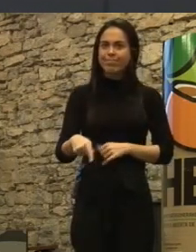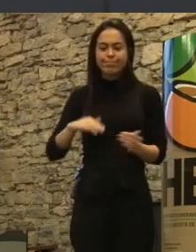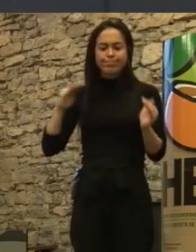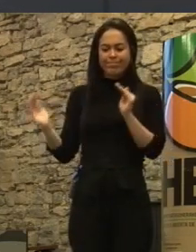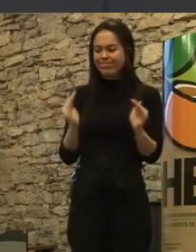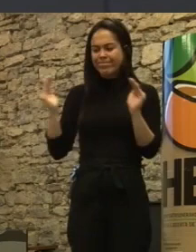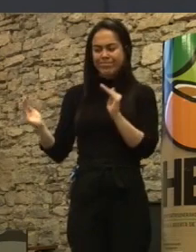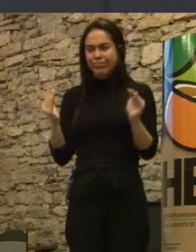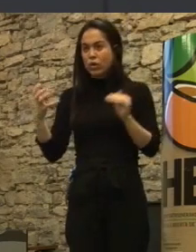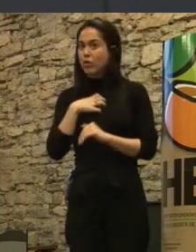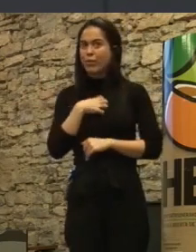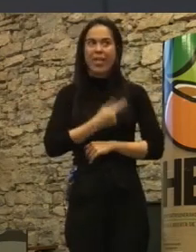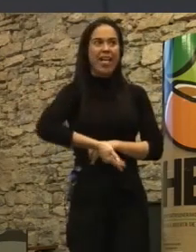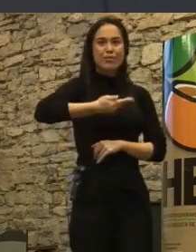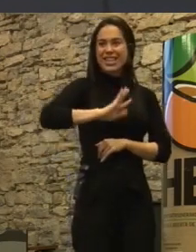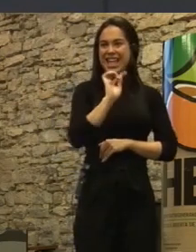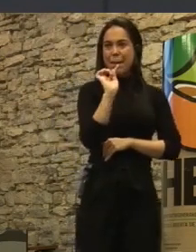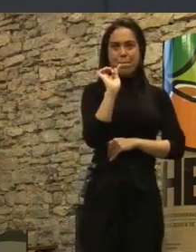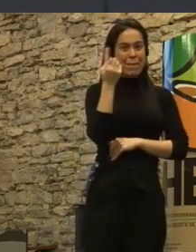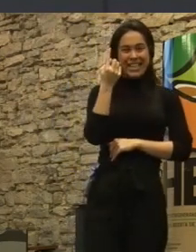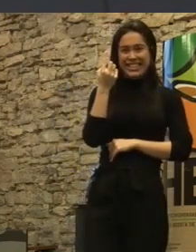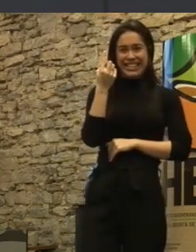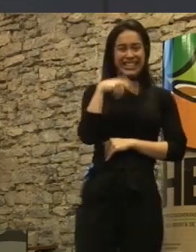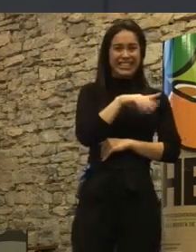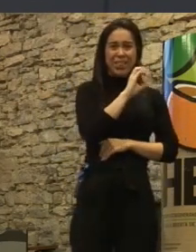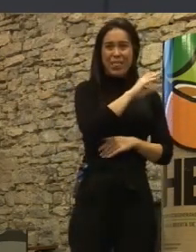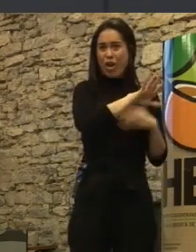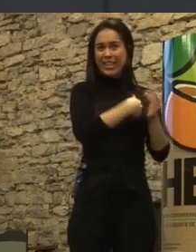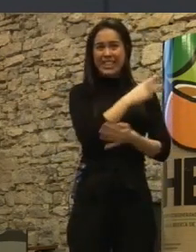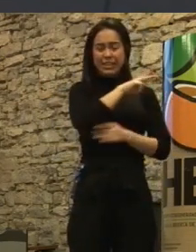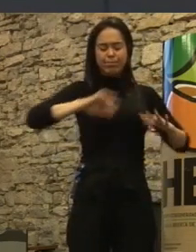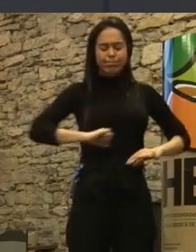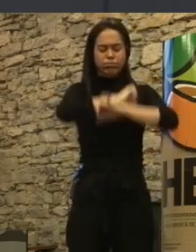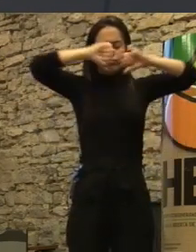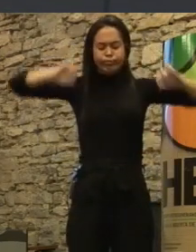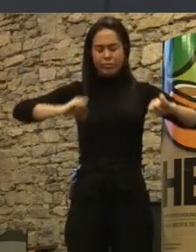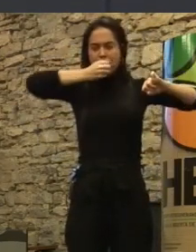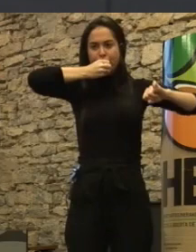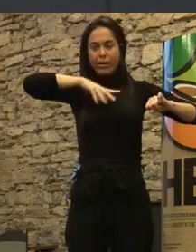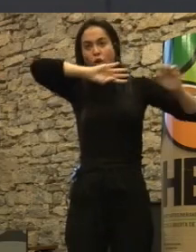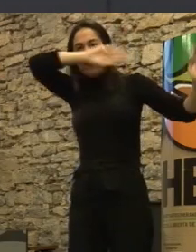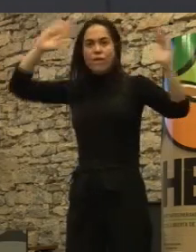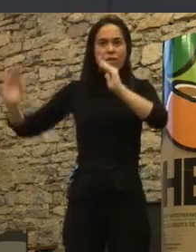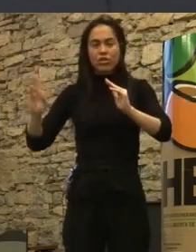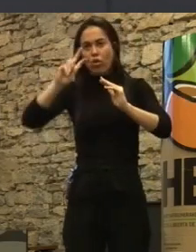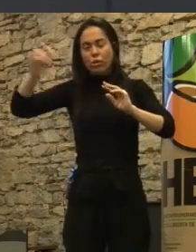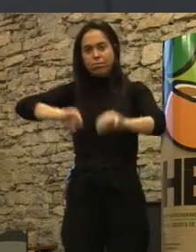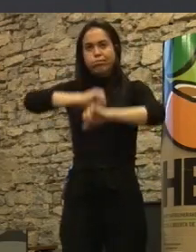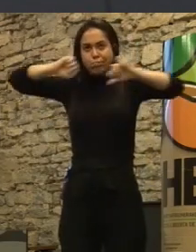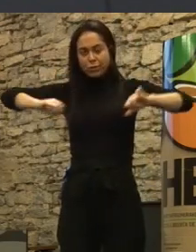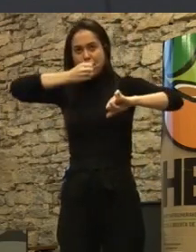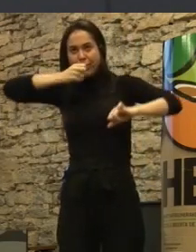a 3 me la juego. Y hay muchos emprendedores sociales muy recientes que han comprendido la cuestión del